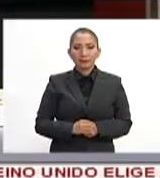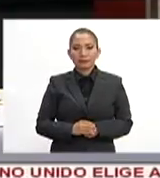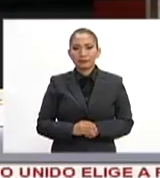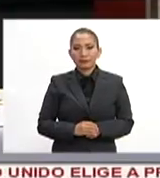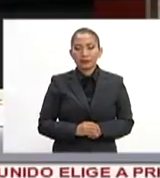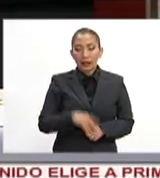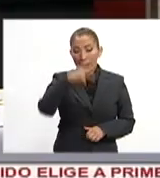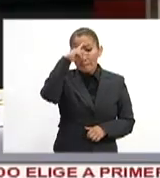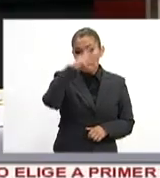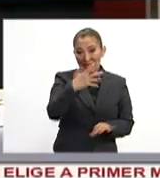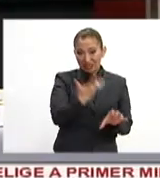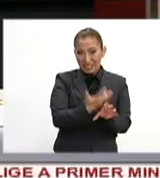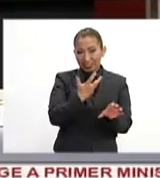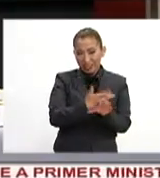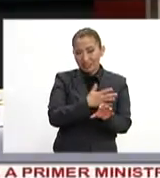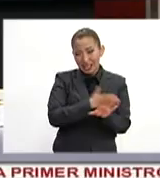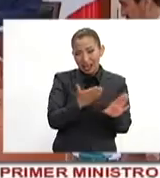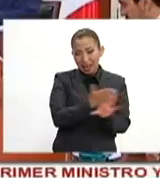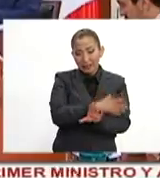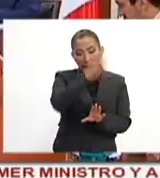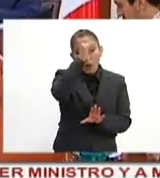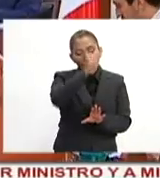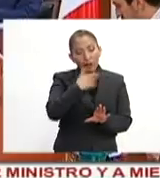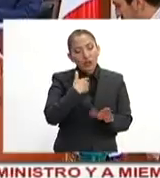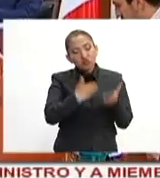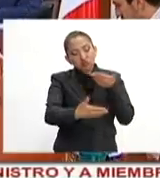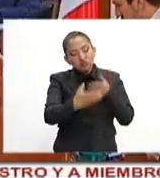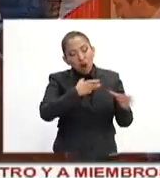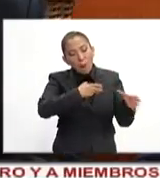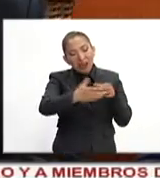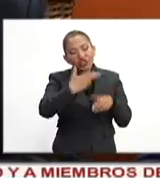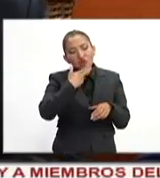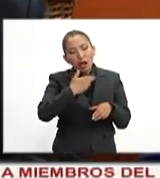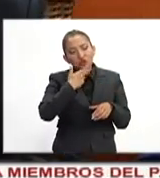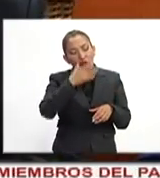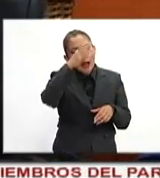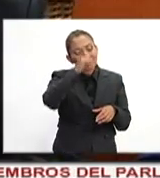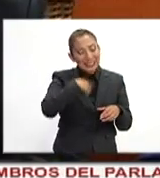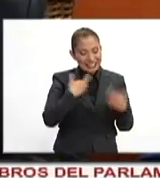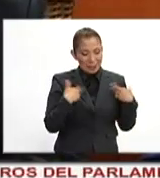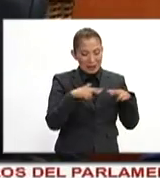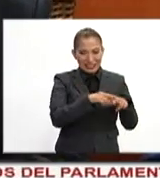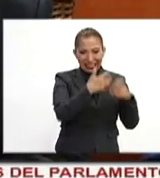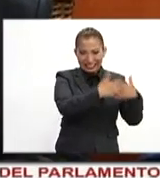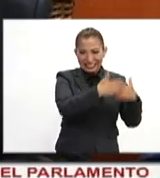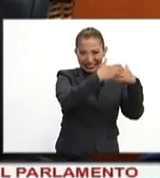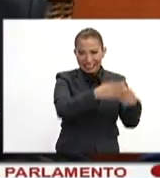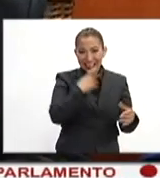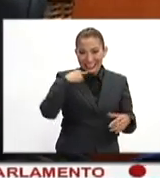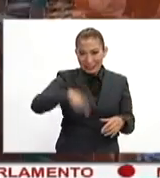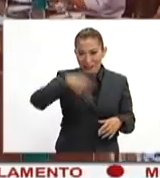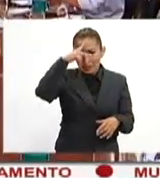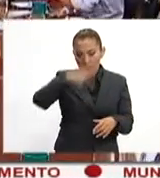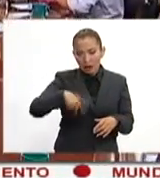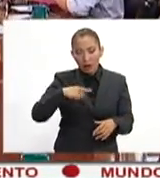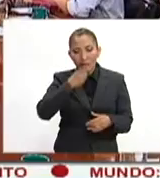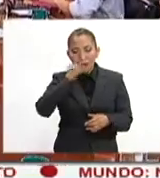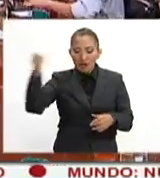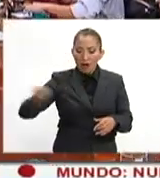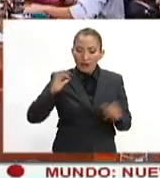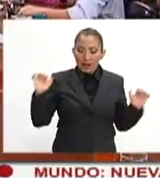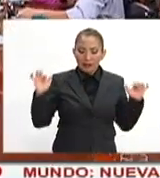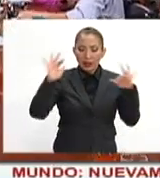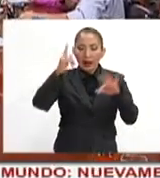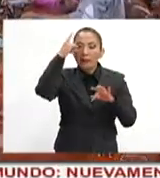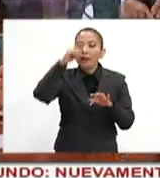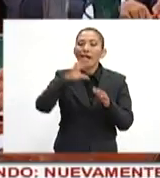Luego de que México y Estados Unidos llegaran a un acuerdo común sobre el comercio del azúcar, representantes de la industria azucarera en nuestro país ofrecieron una conferencia